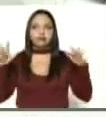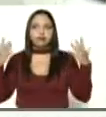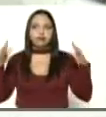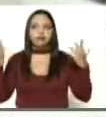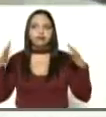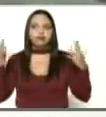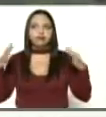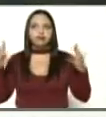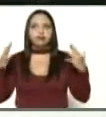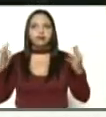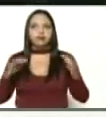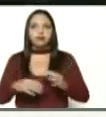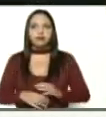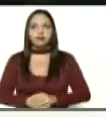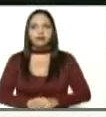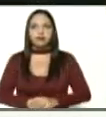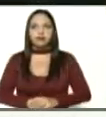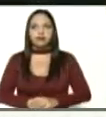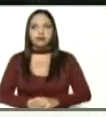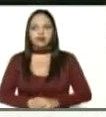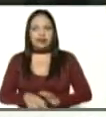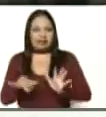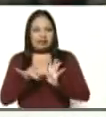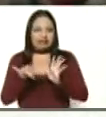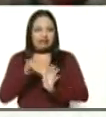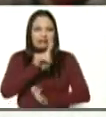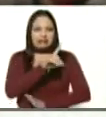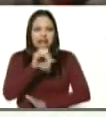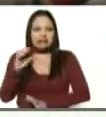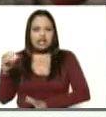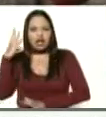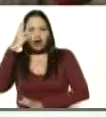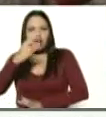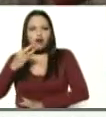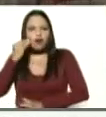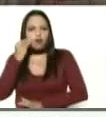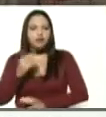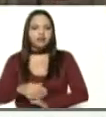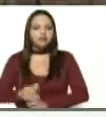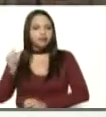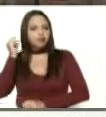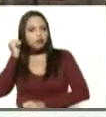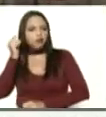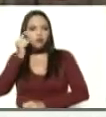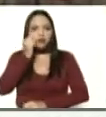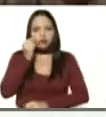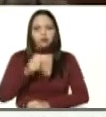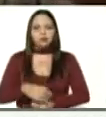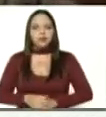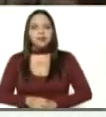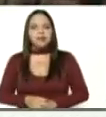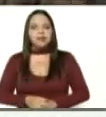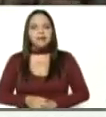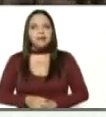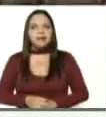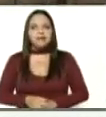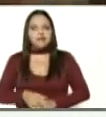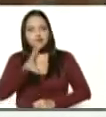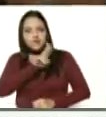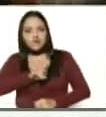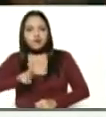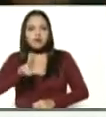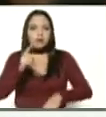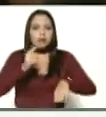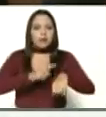Más de cerca de 100 jóvenes, muchachos y muchachas, que usaron el tiempo